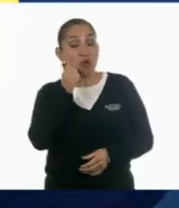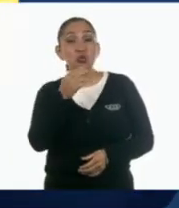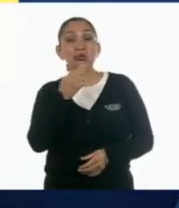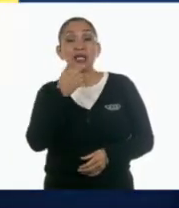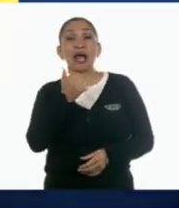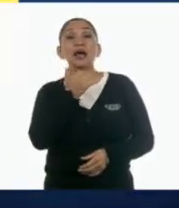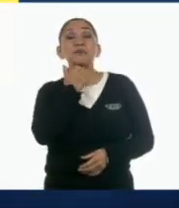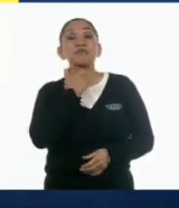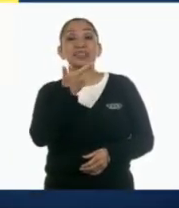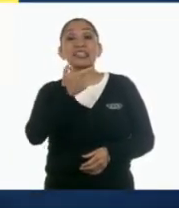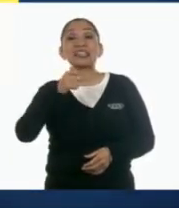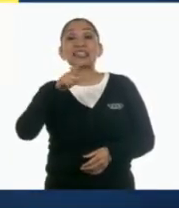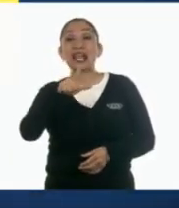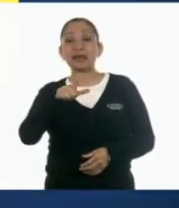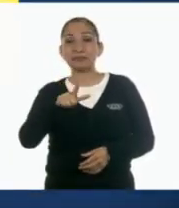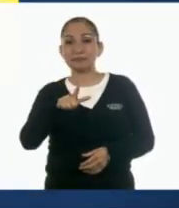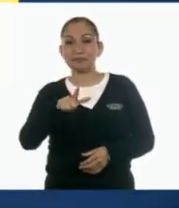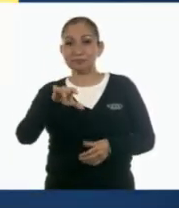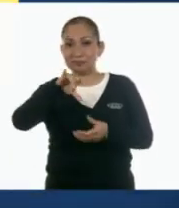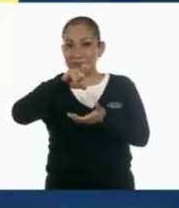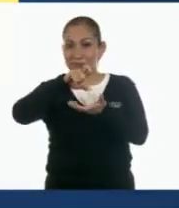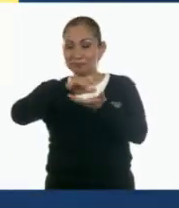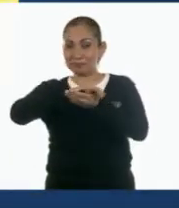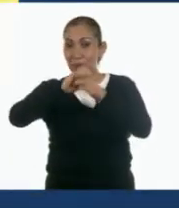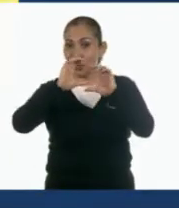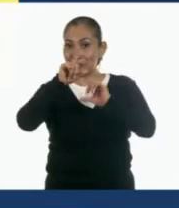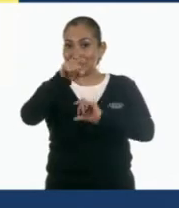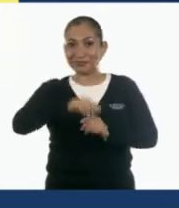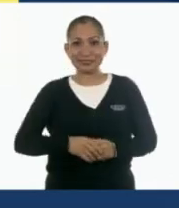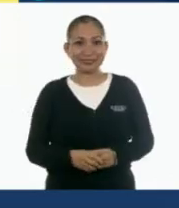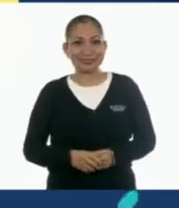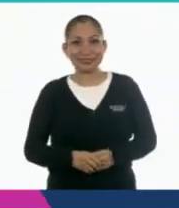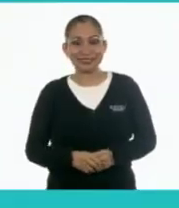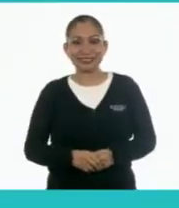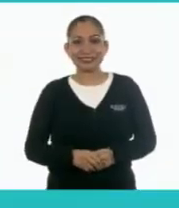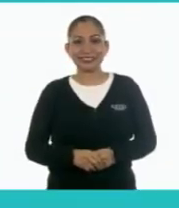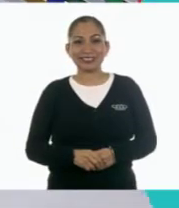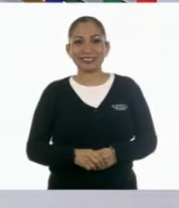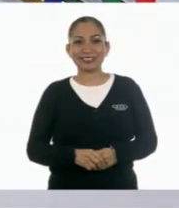usa desinfectantes a base de alcohol. ¡Cuídate!